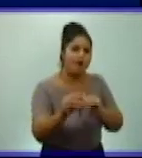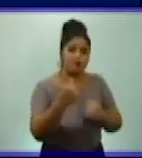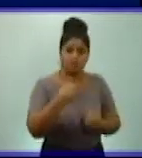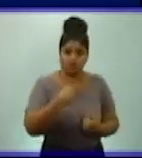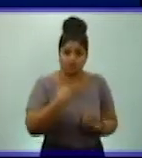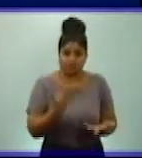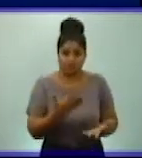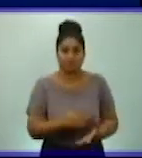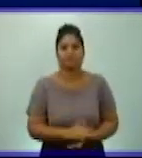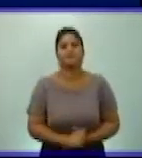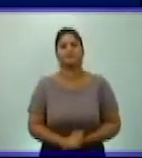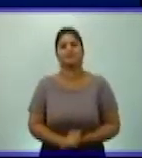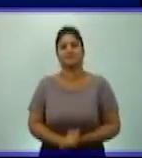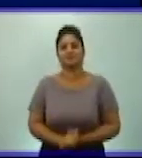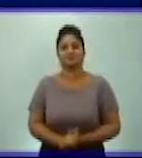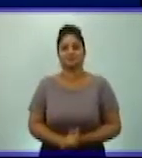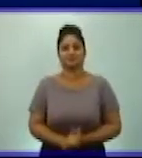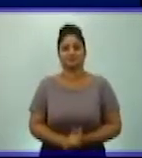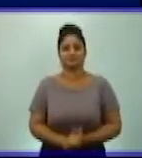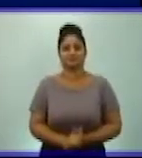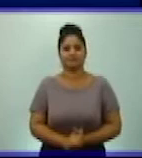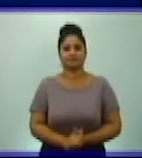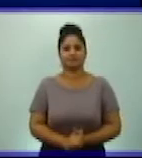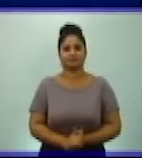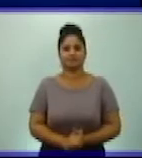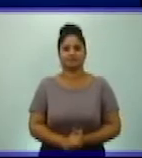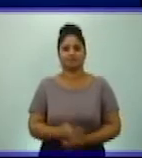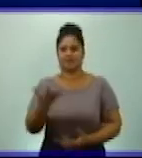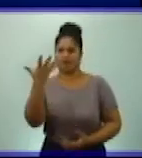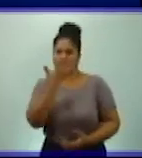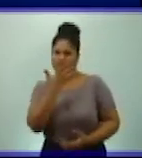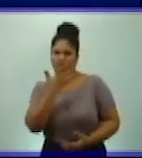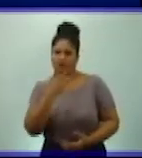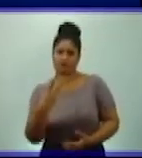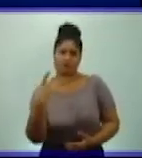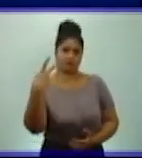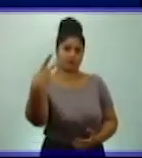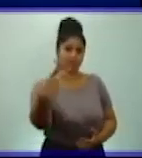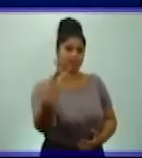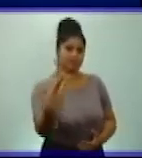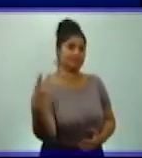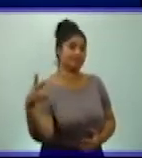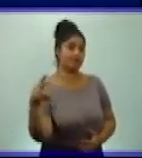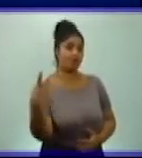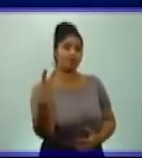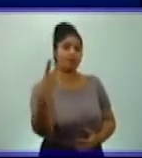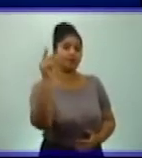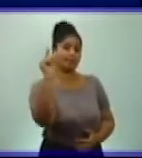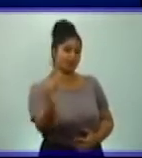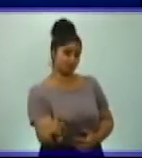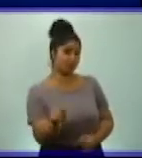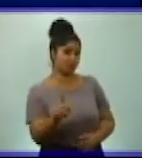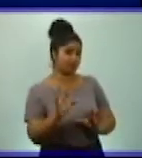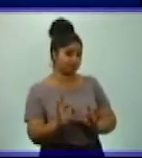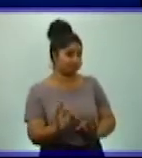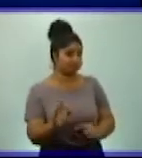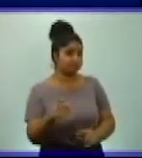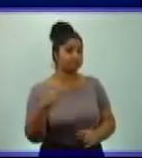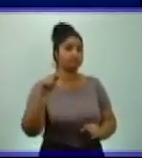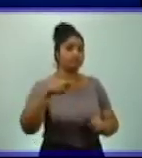hablaba a ti, es decir, a una segunda persona. Pero ¿quién es esta segunda persona? ¿Cómo la autora lo